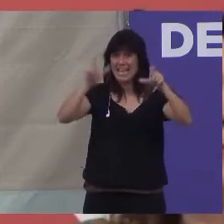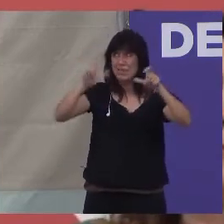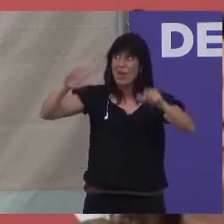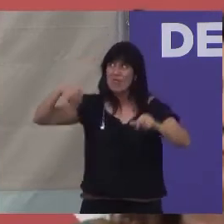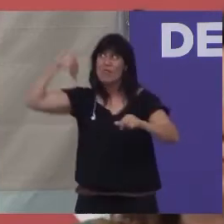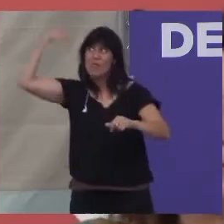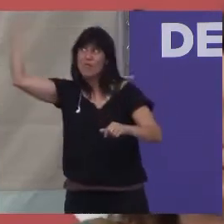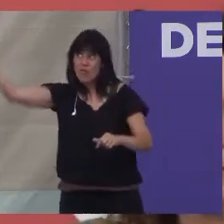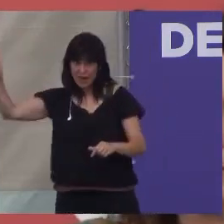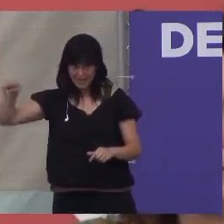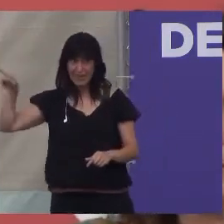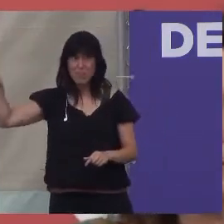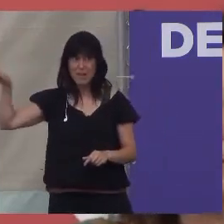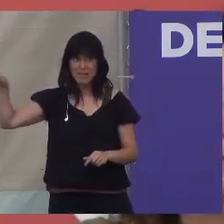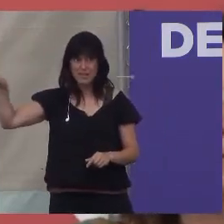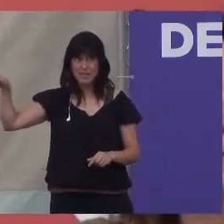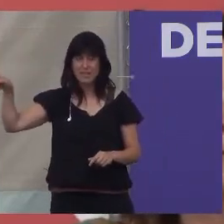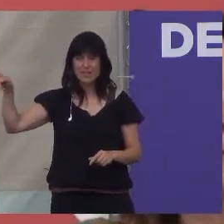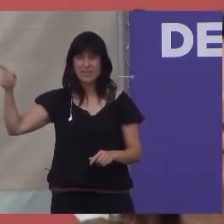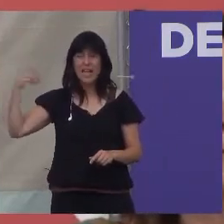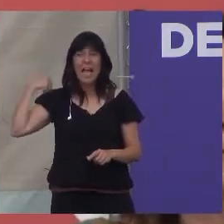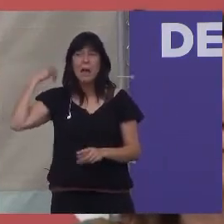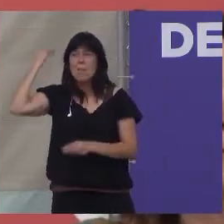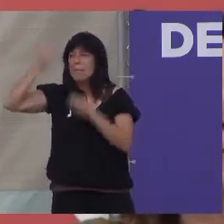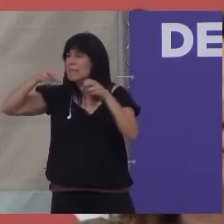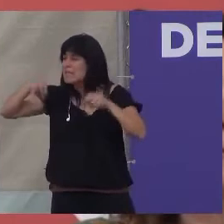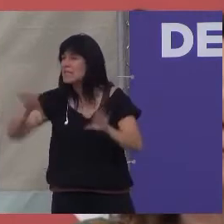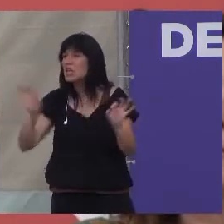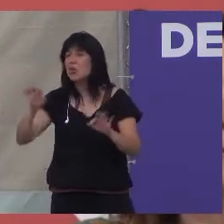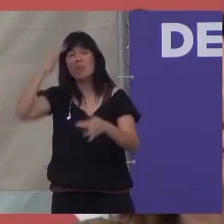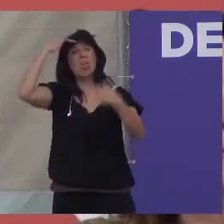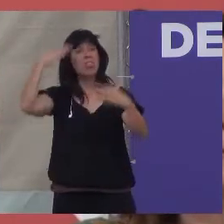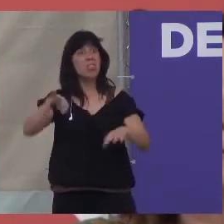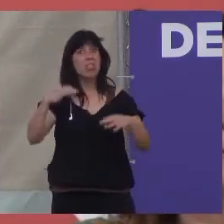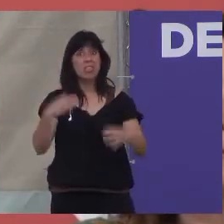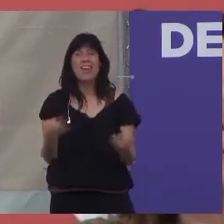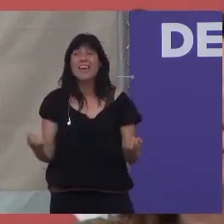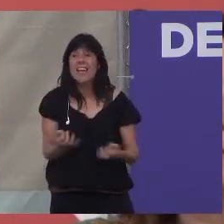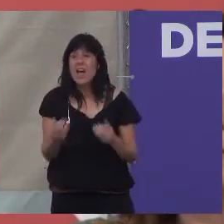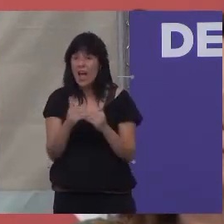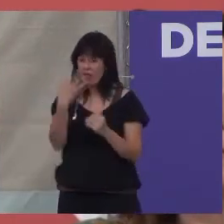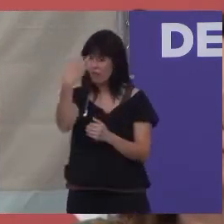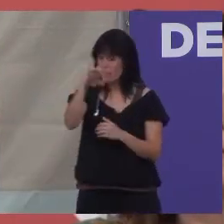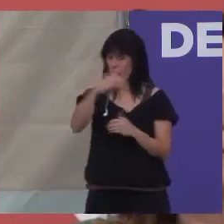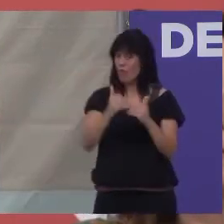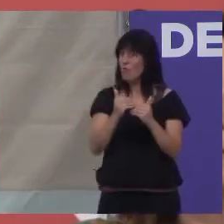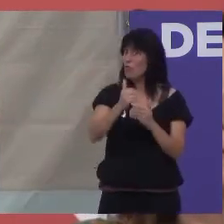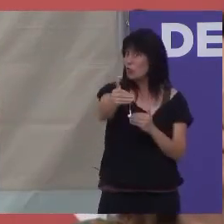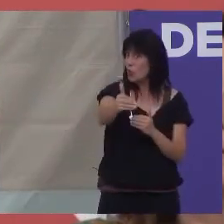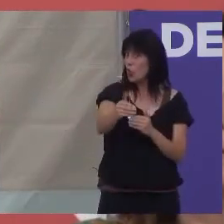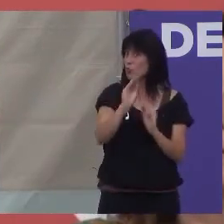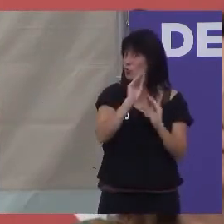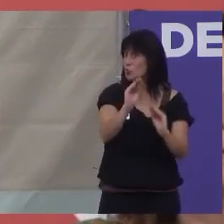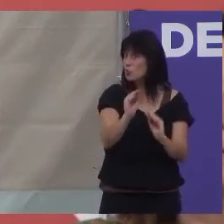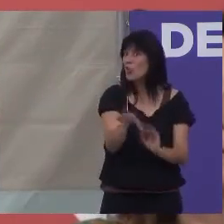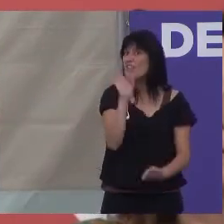aquí que no lo ha pensado, que no se ha dado cuenta de que el futuro de Podem hoy y esta semana